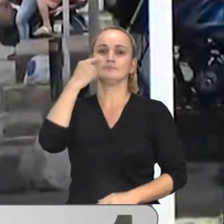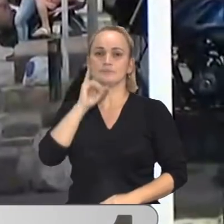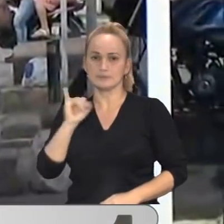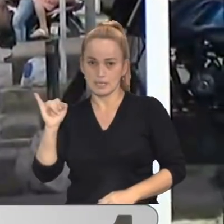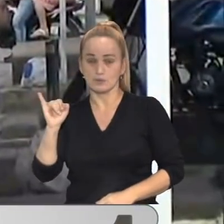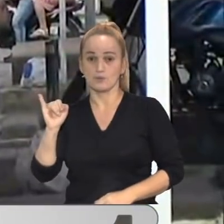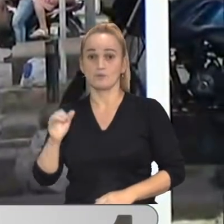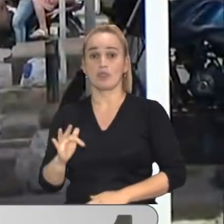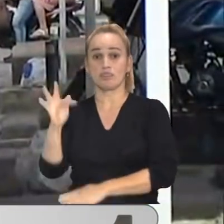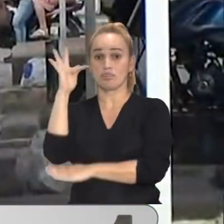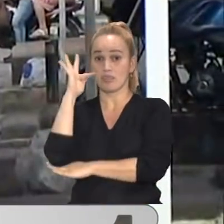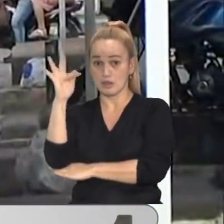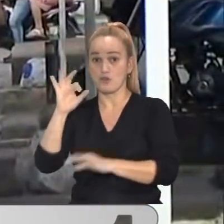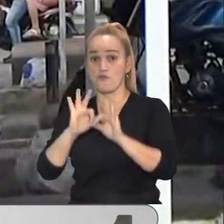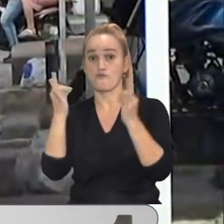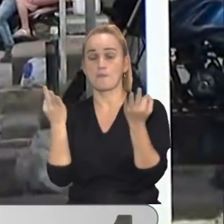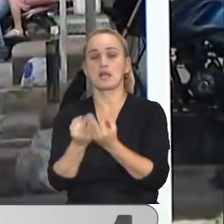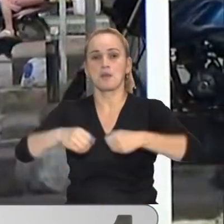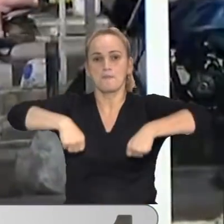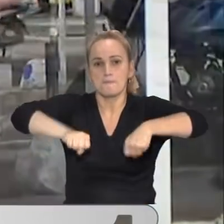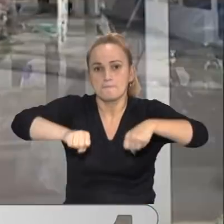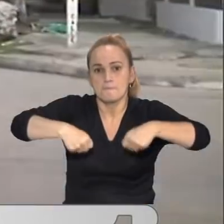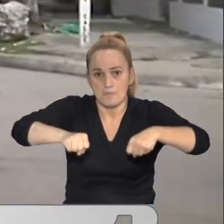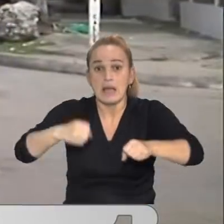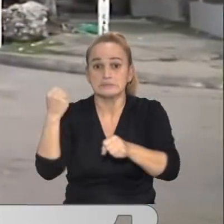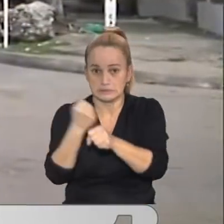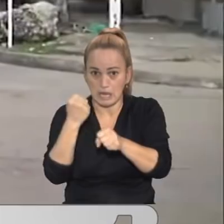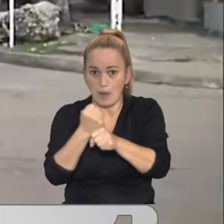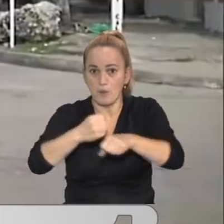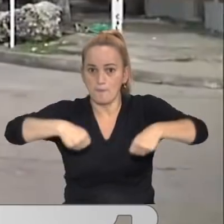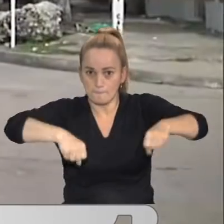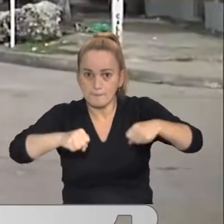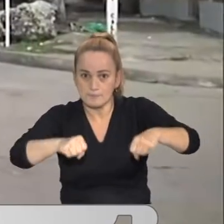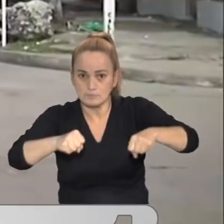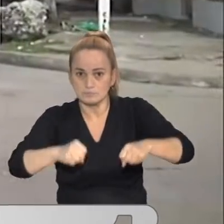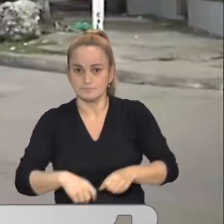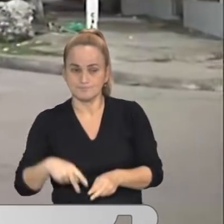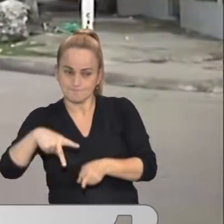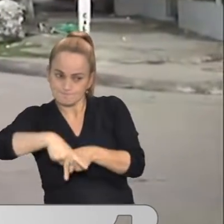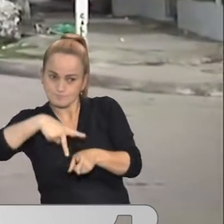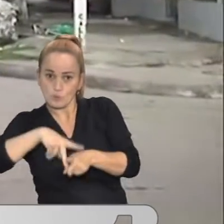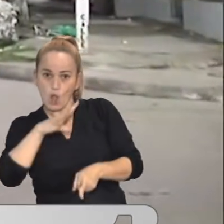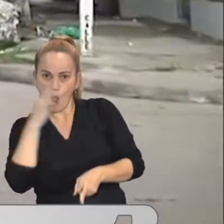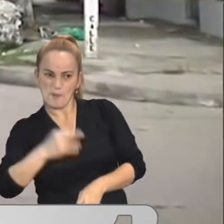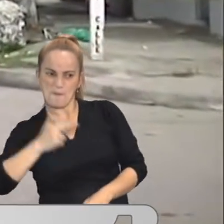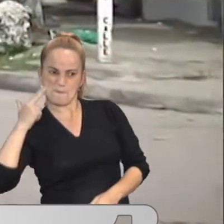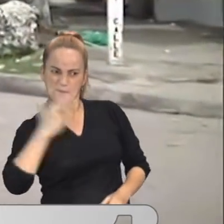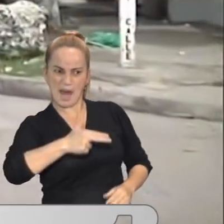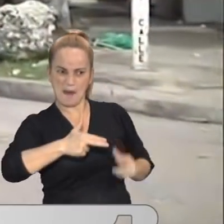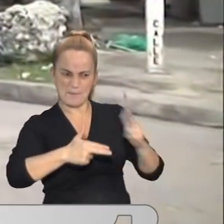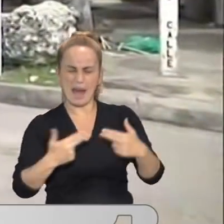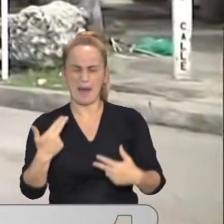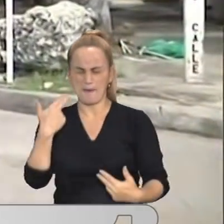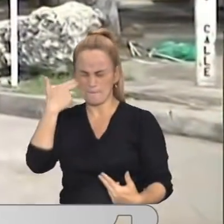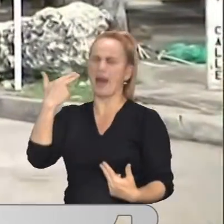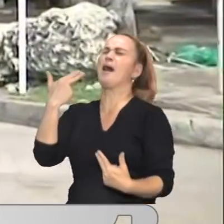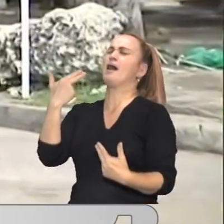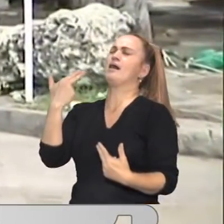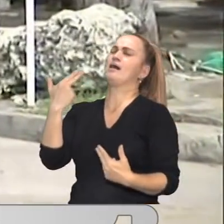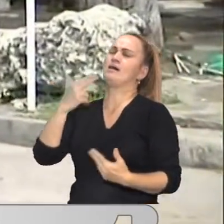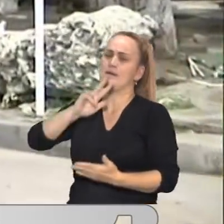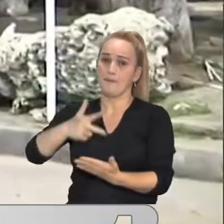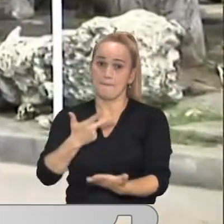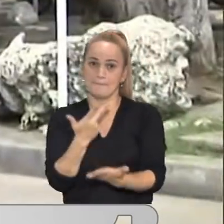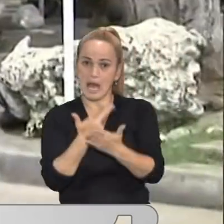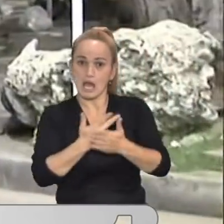testigos y familiares, Elber se movilizaba en su motocicleta cuando fue interceptado por dos hombres. Le dispararon en el rostro y lo despojaron de